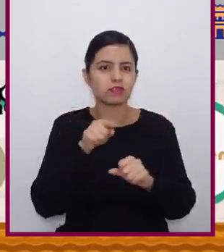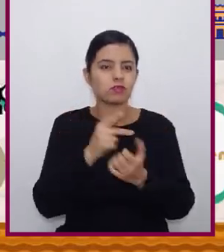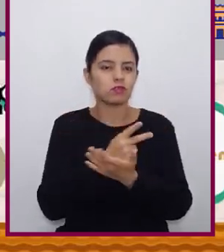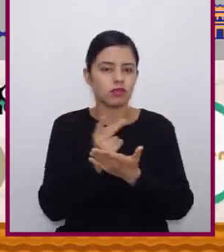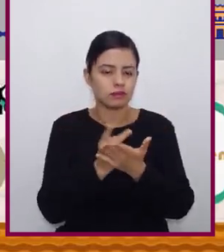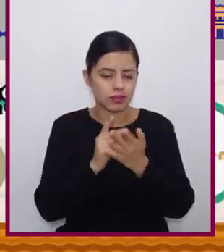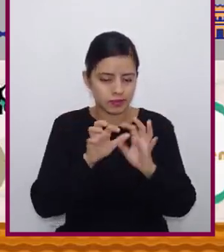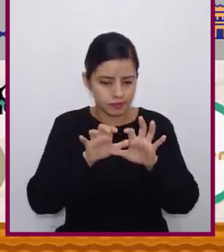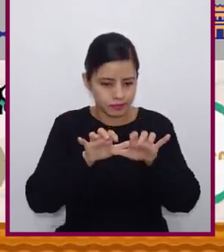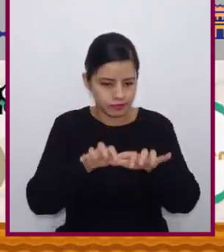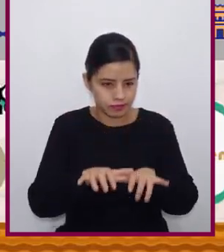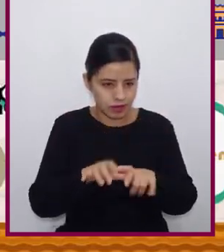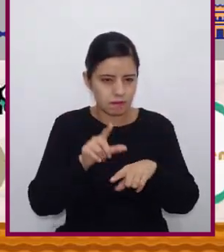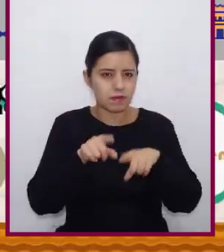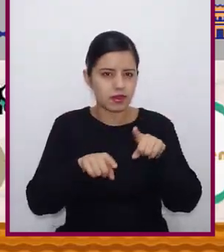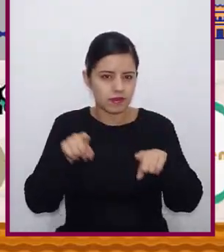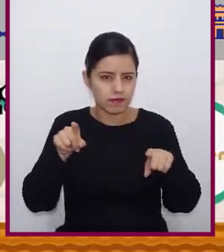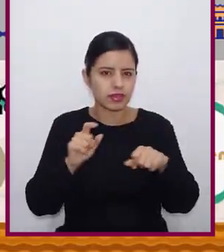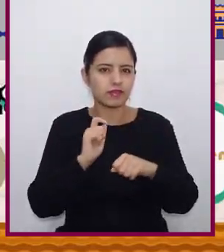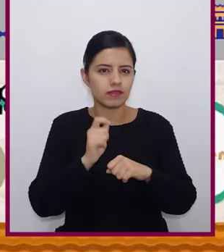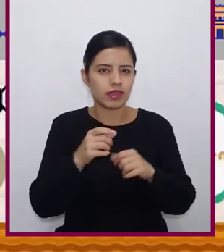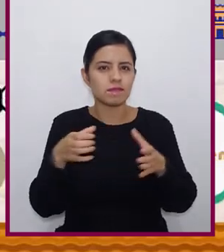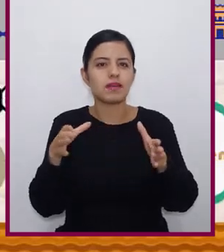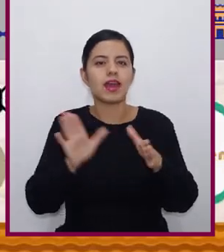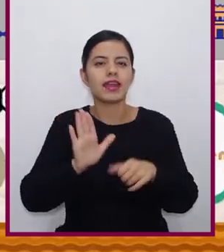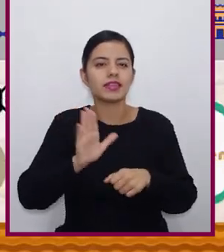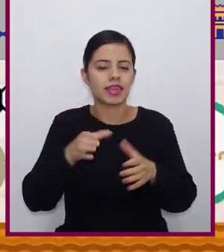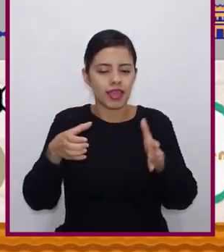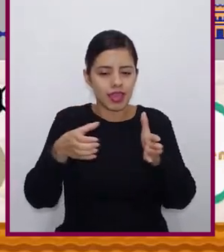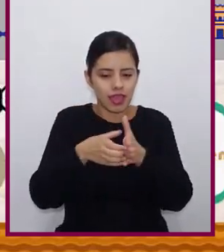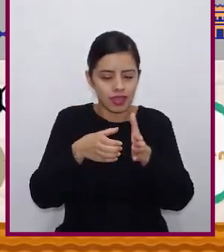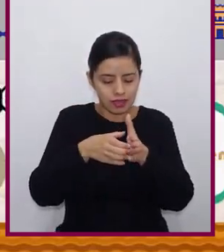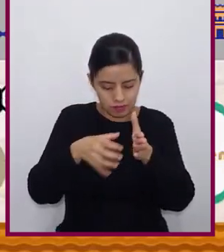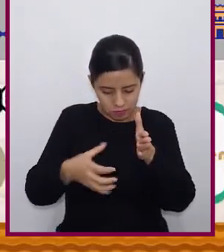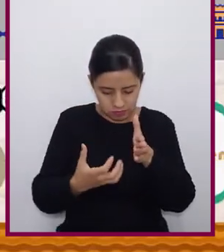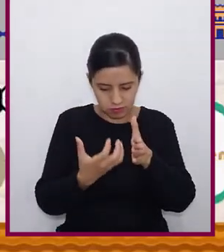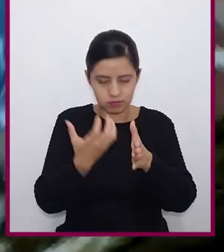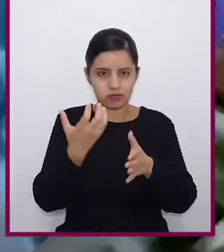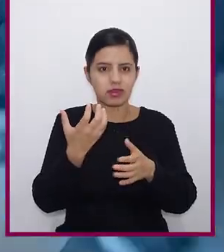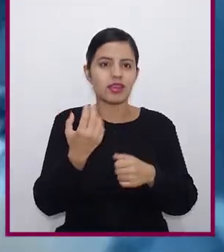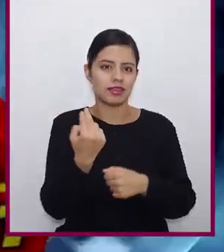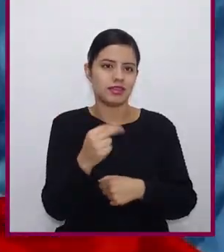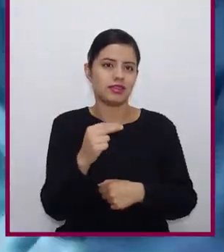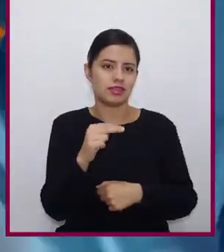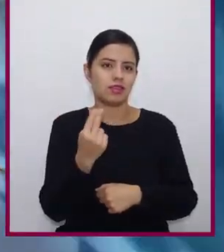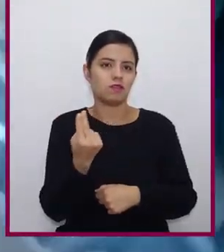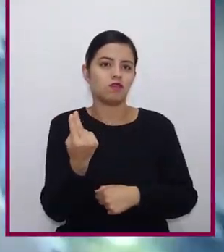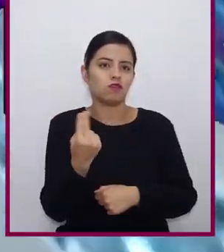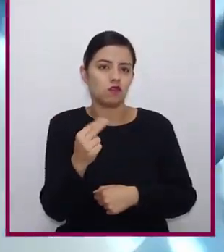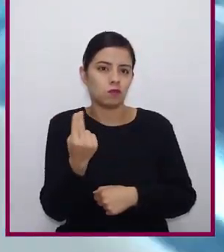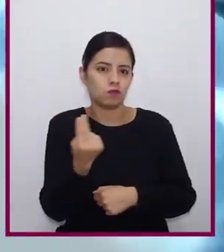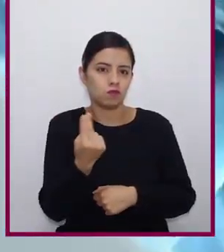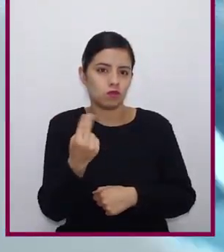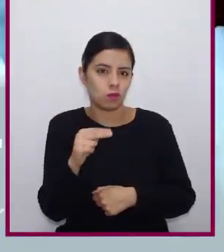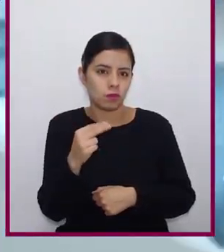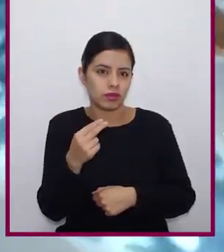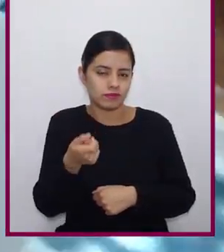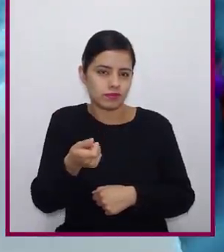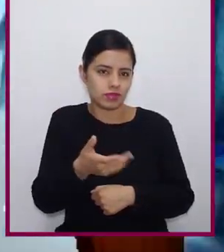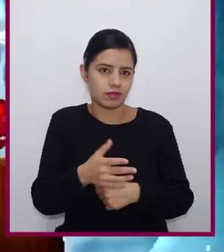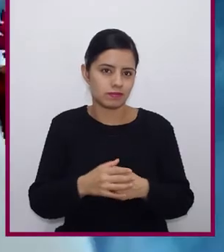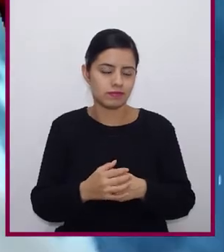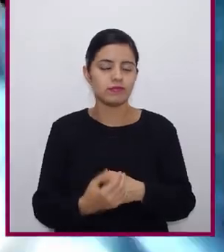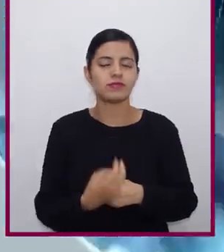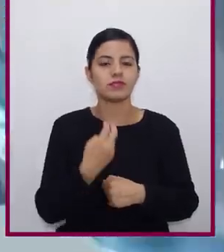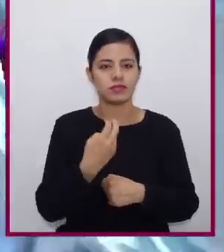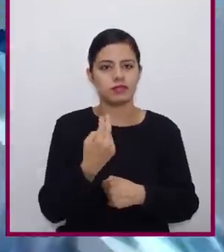nuestras variables, es decir, nuestras pequeñas cajas, hay que ponerles un nombre. Pero estos nombres deben poseer algunas